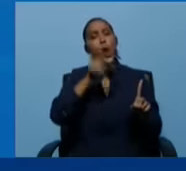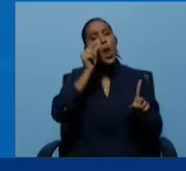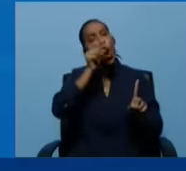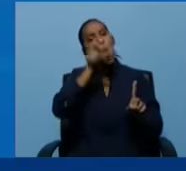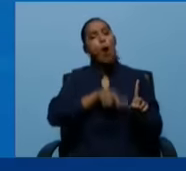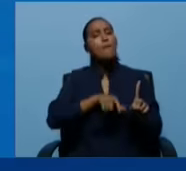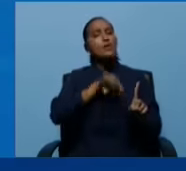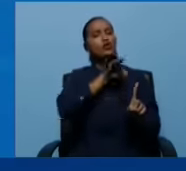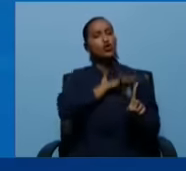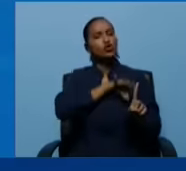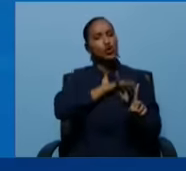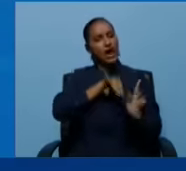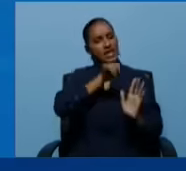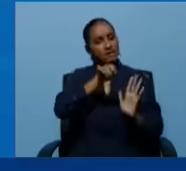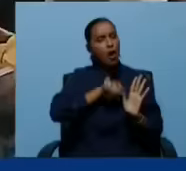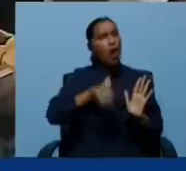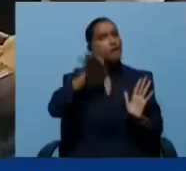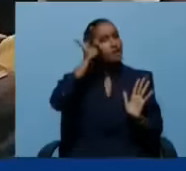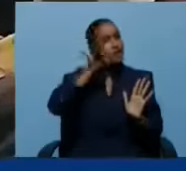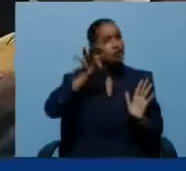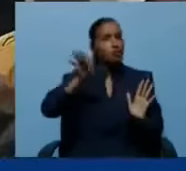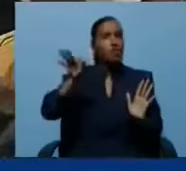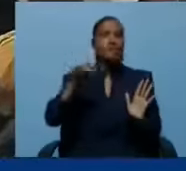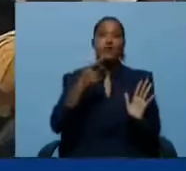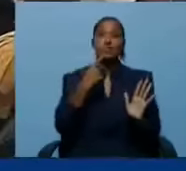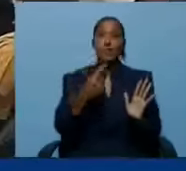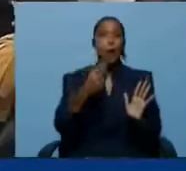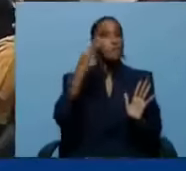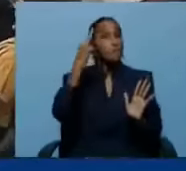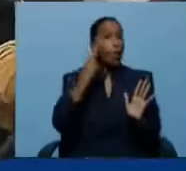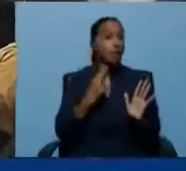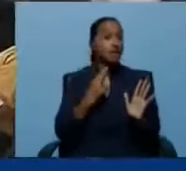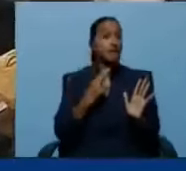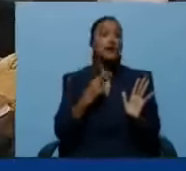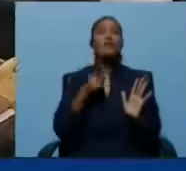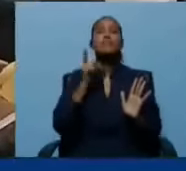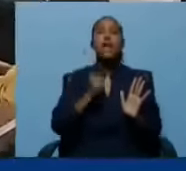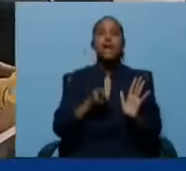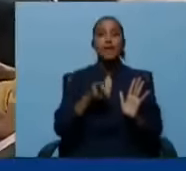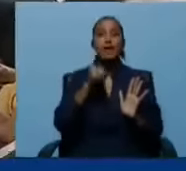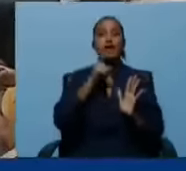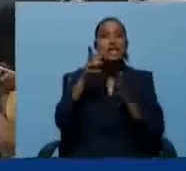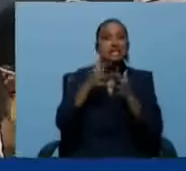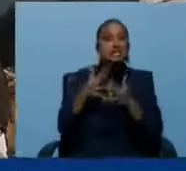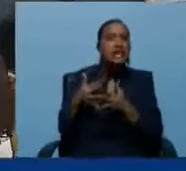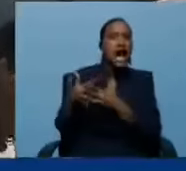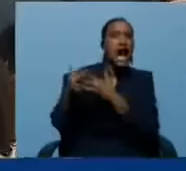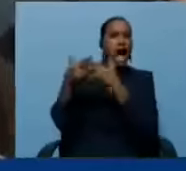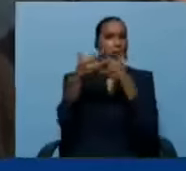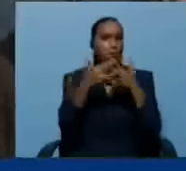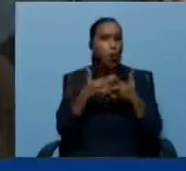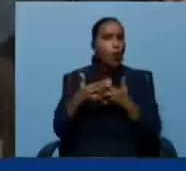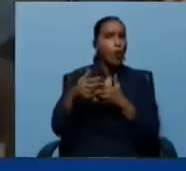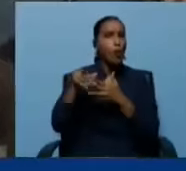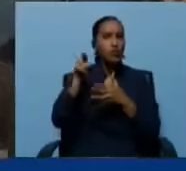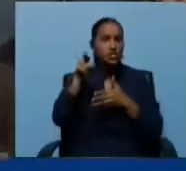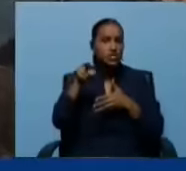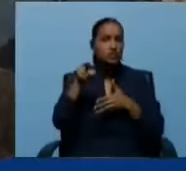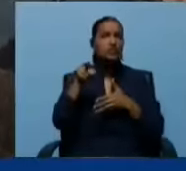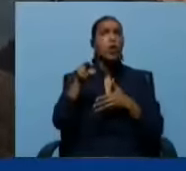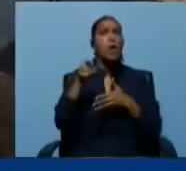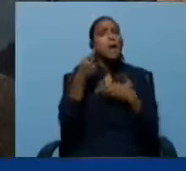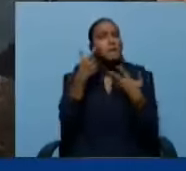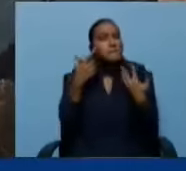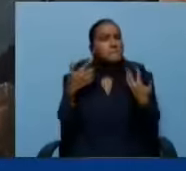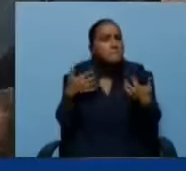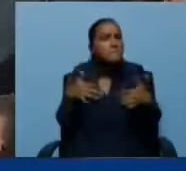dijo las siguientes palabras: los Estados Unidos de Norteamérica parecen destinados